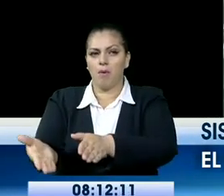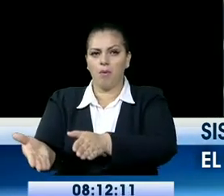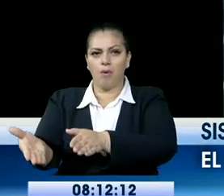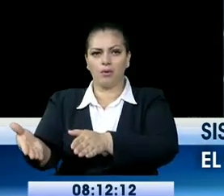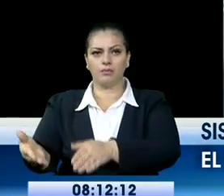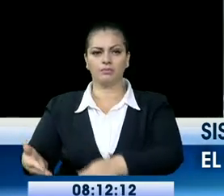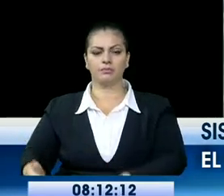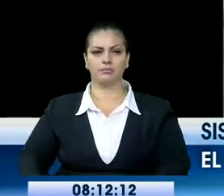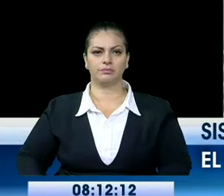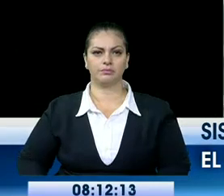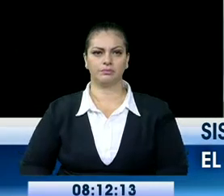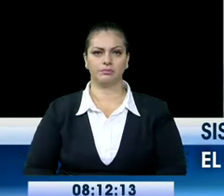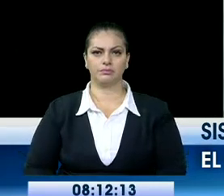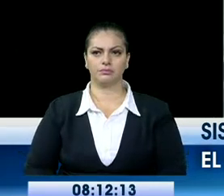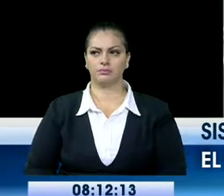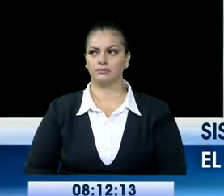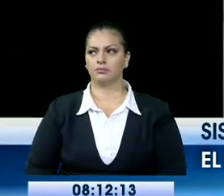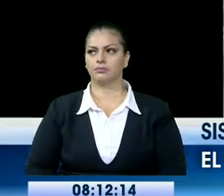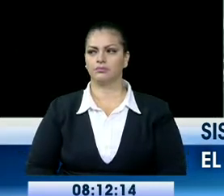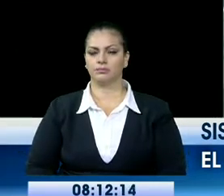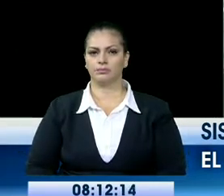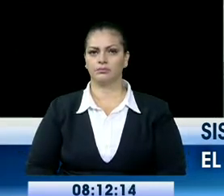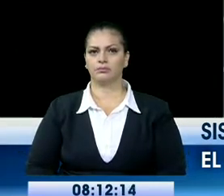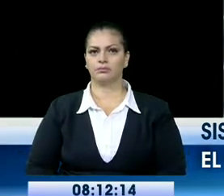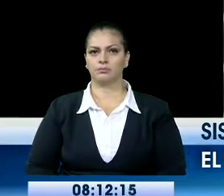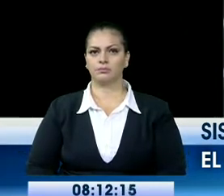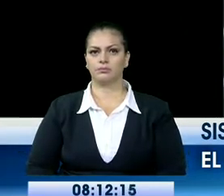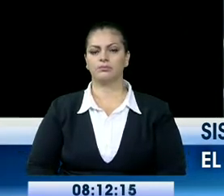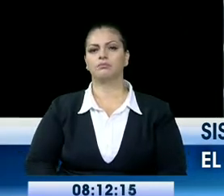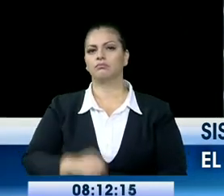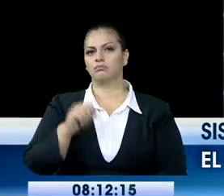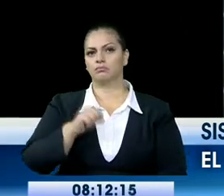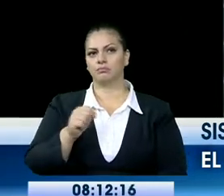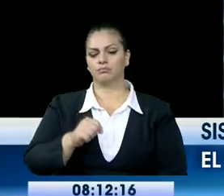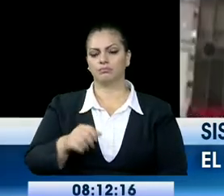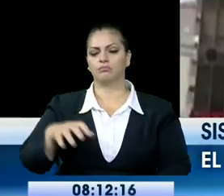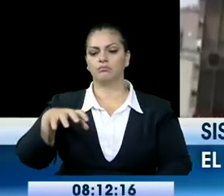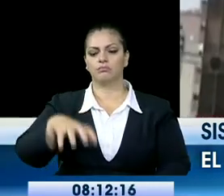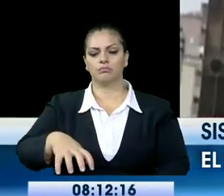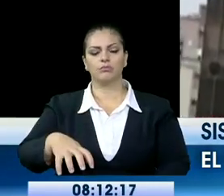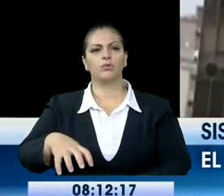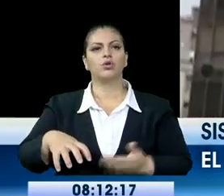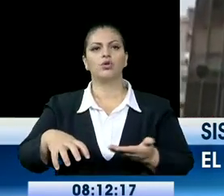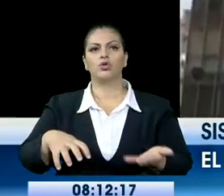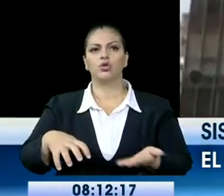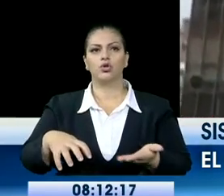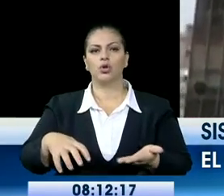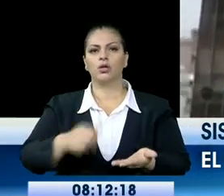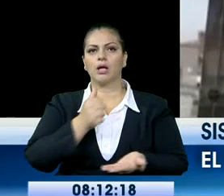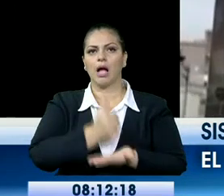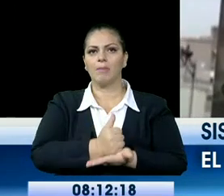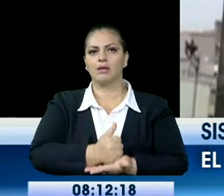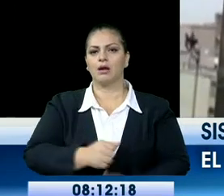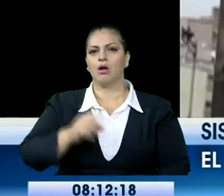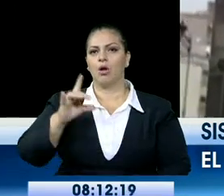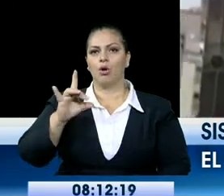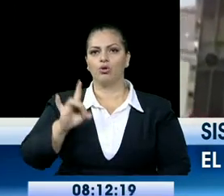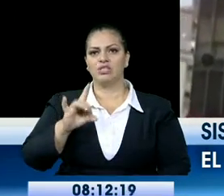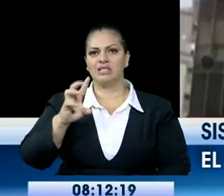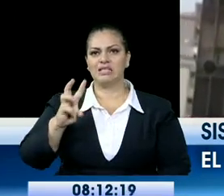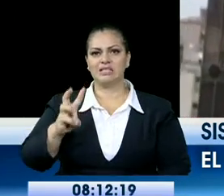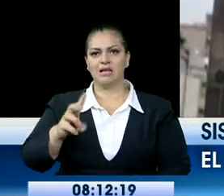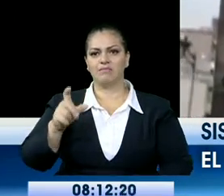zonas. Así es, Luisa y amigos televidentes, 86 de ellas en la capital, 71 en Morelos